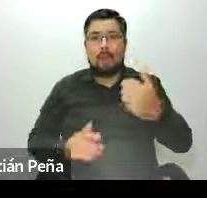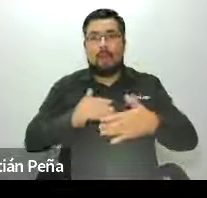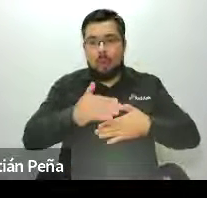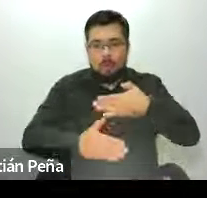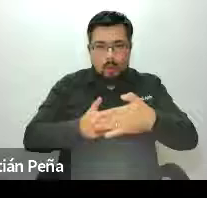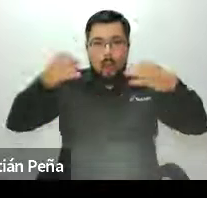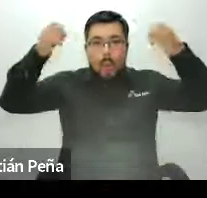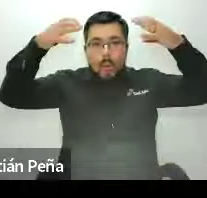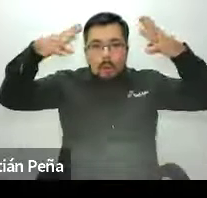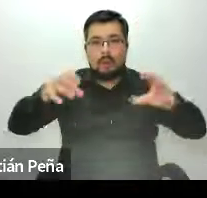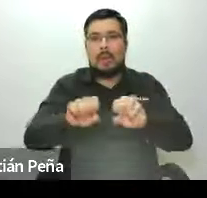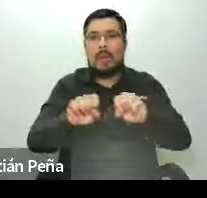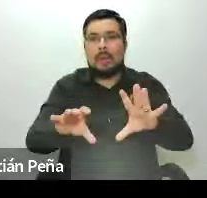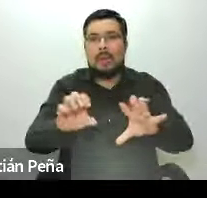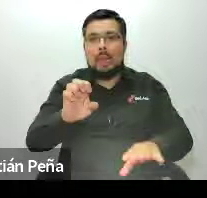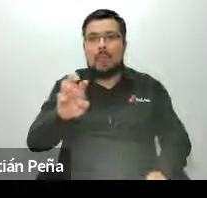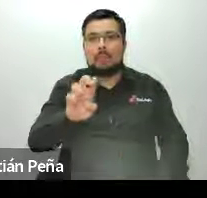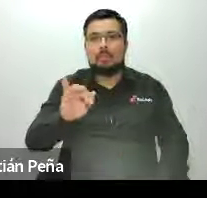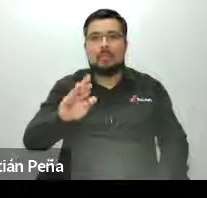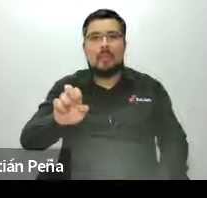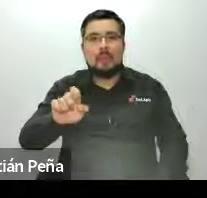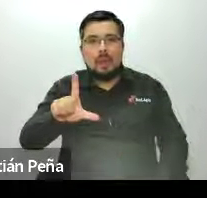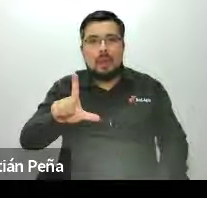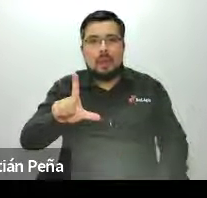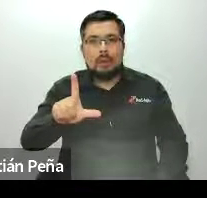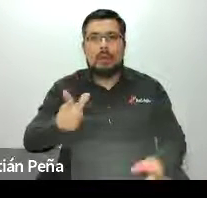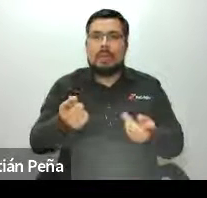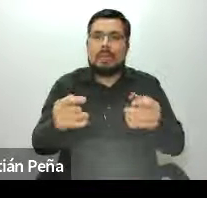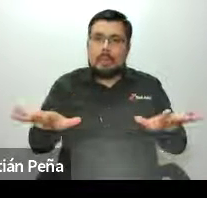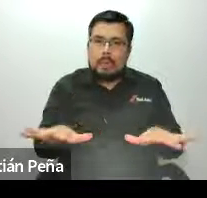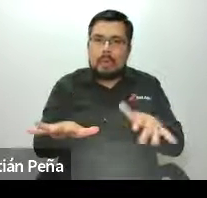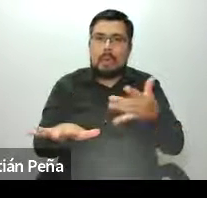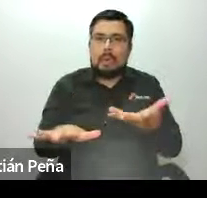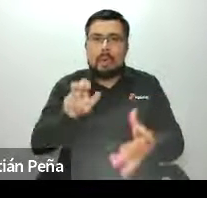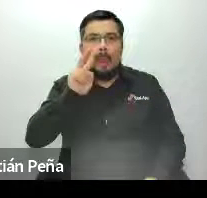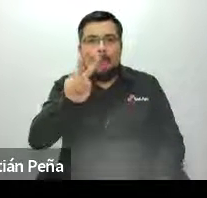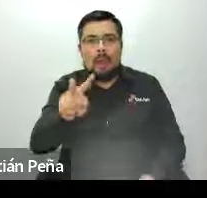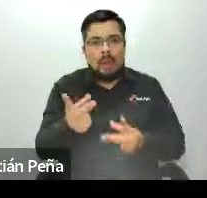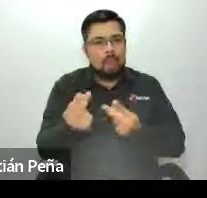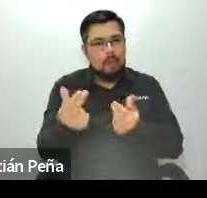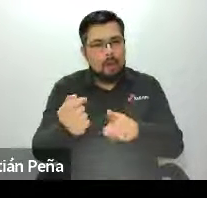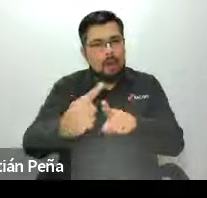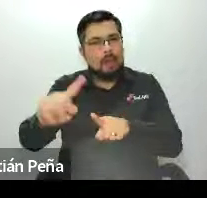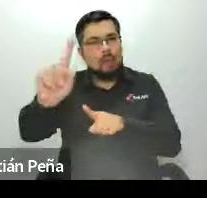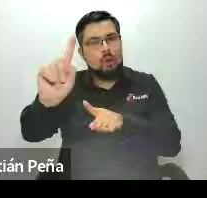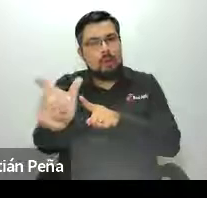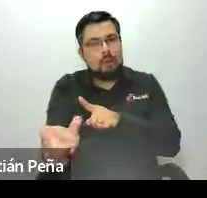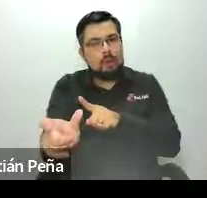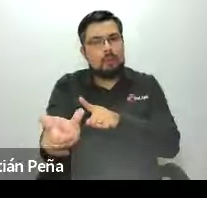espiral intentan, ¿no? En esta mirada de valoración del otro, de